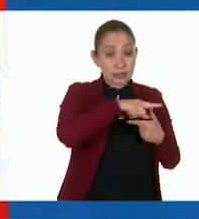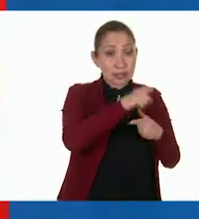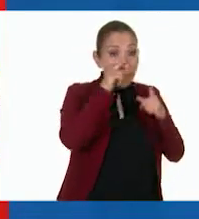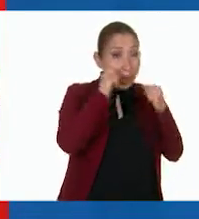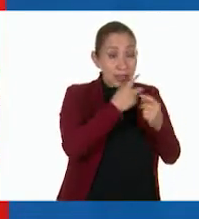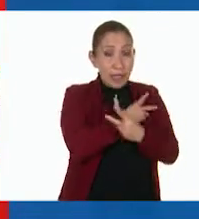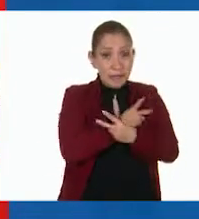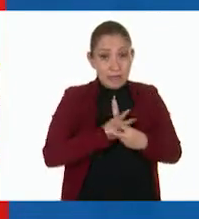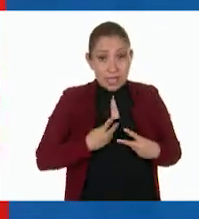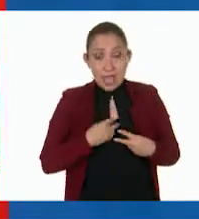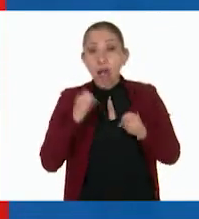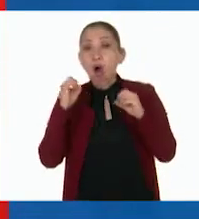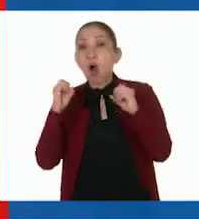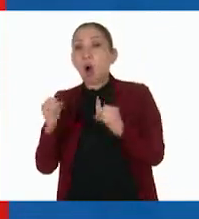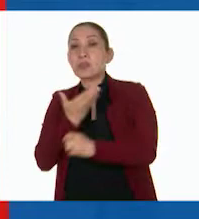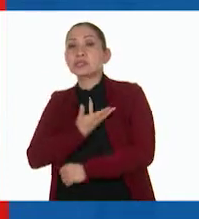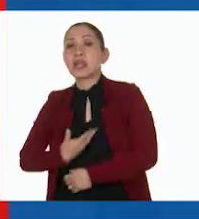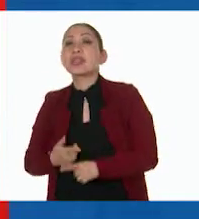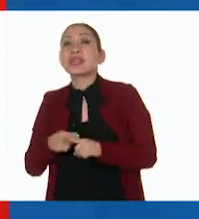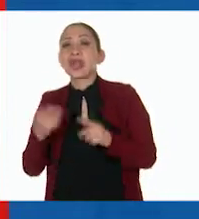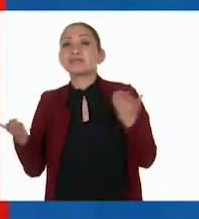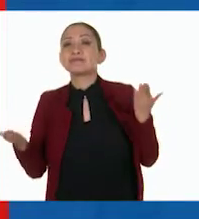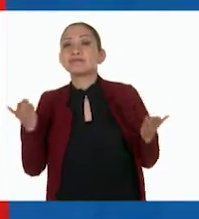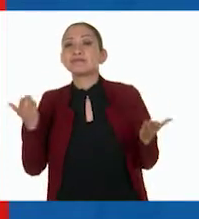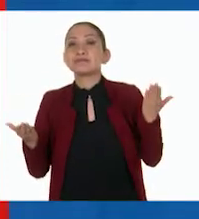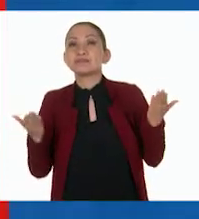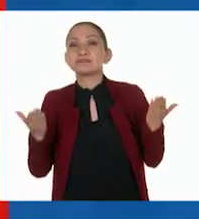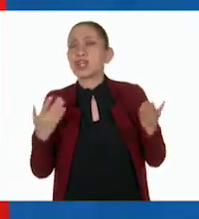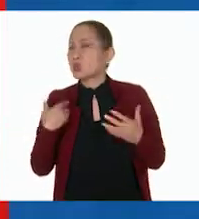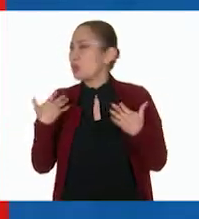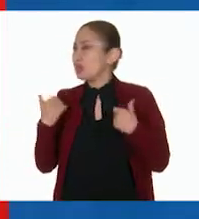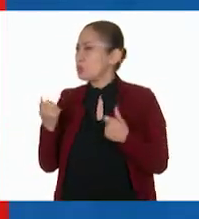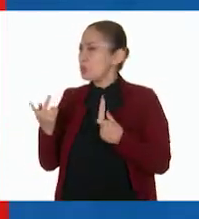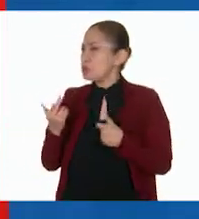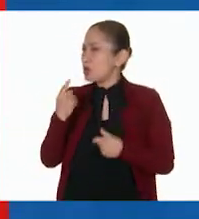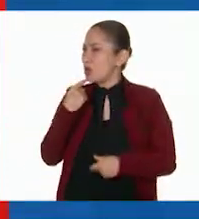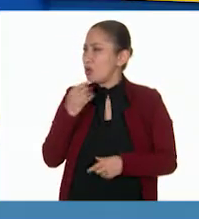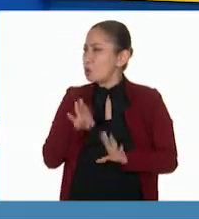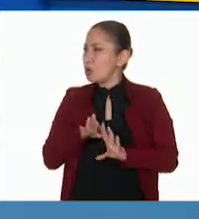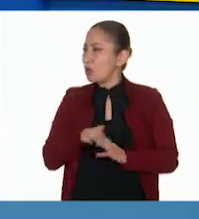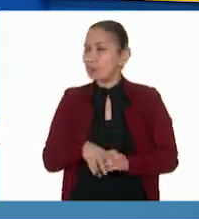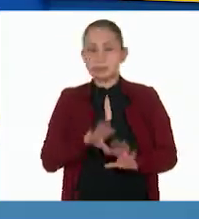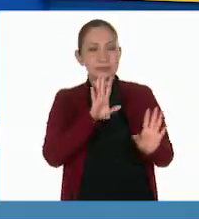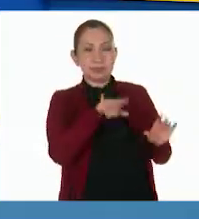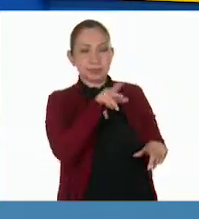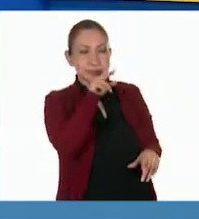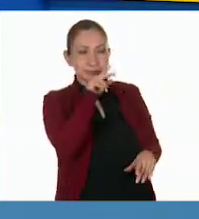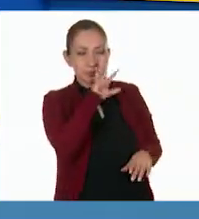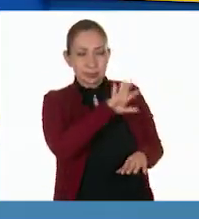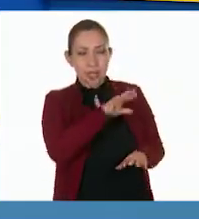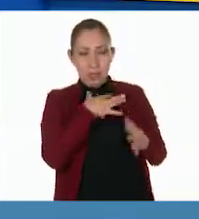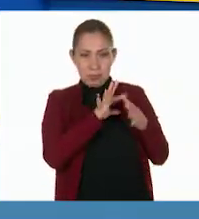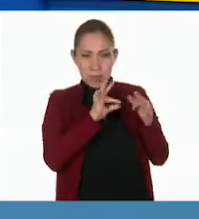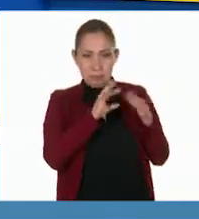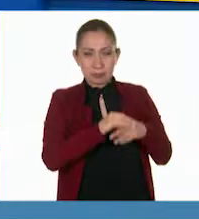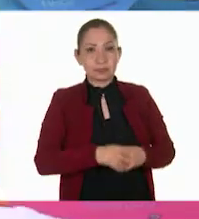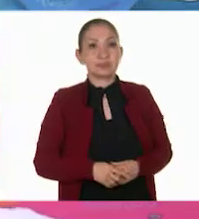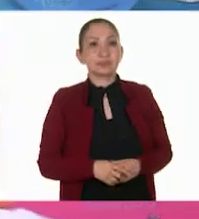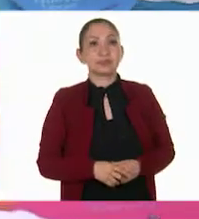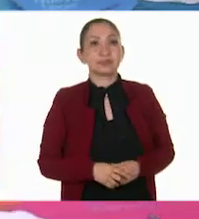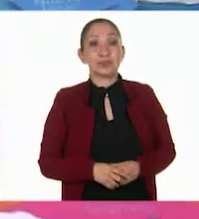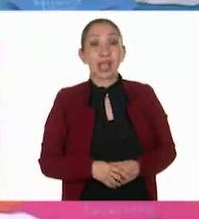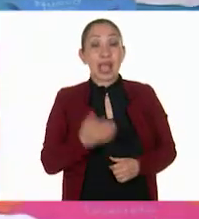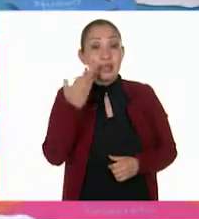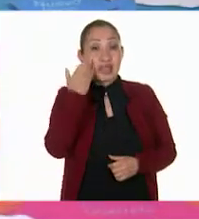presidentes? No entiendo bien esta pregunta, maestra. No te preocupes, Jenny, te lo explico. En